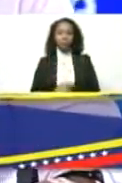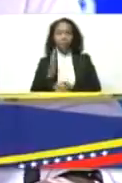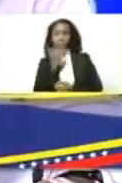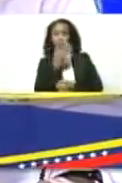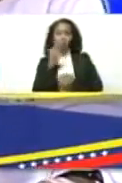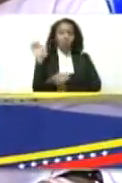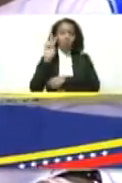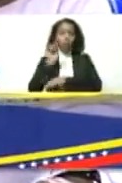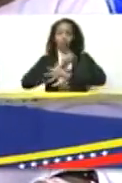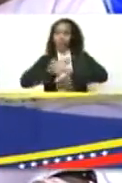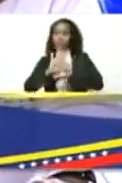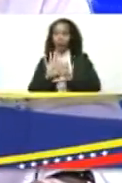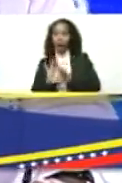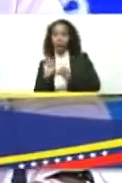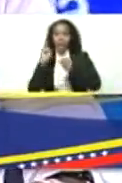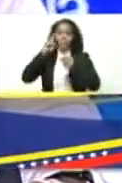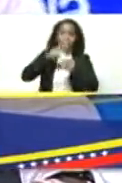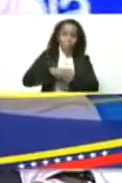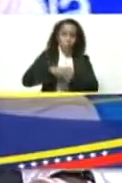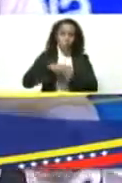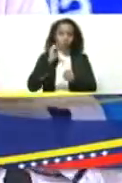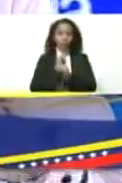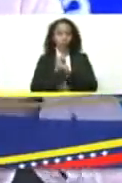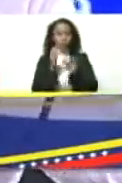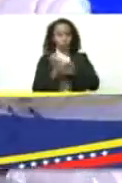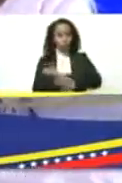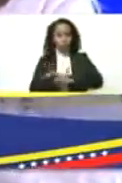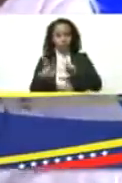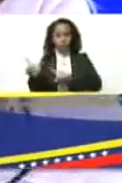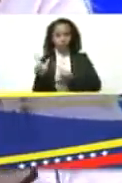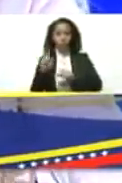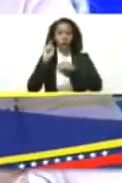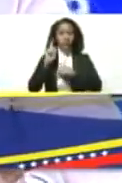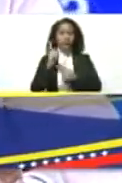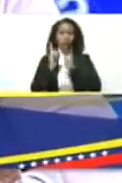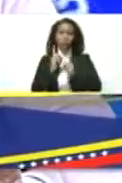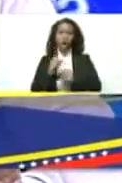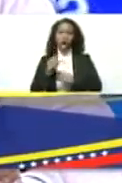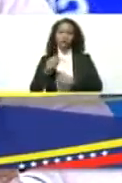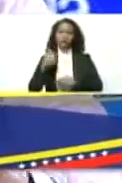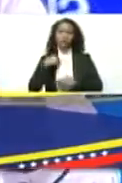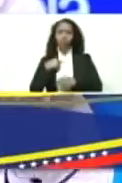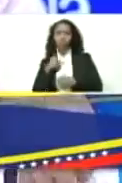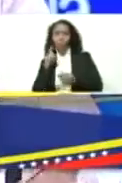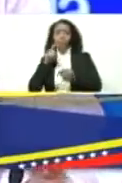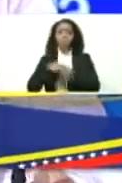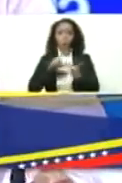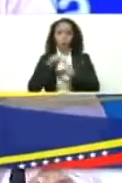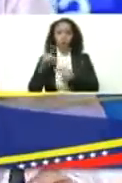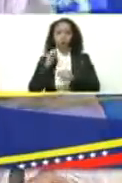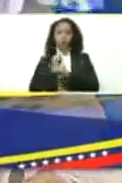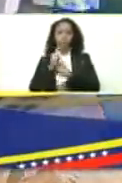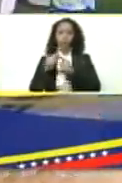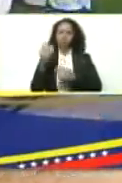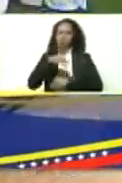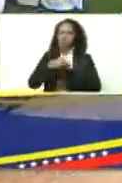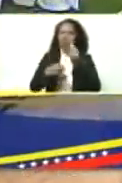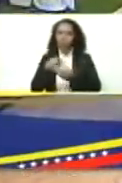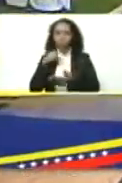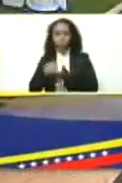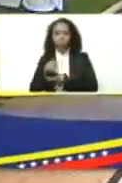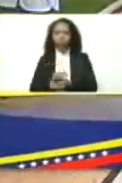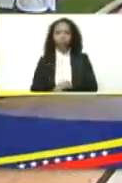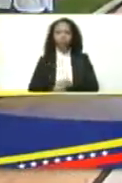Venezuela, que ya están registrados en la página. Una de las trabas es esa, ¿dónde coloco yo mi producto? Correcto, eso es muy importante porque